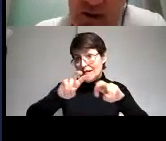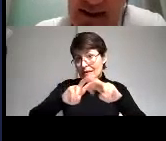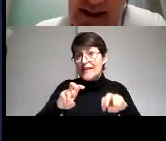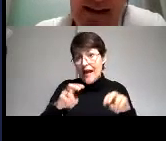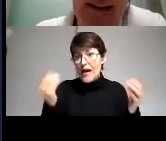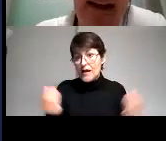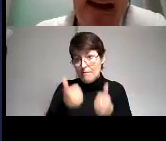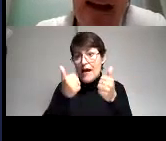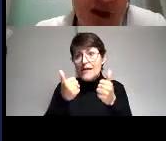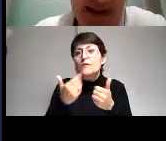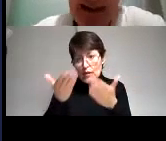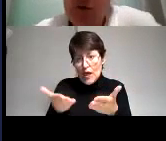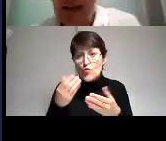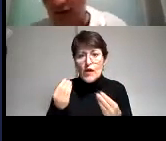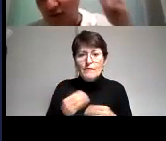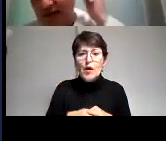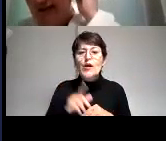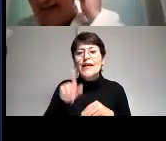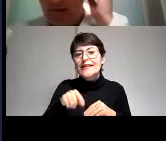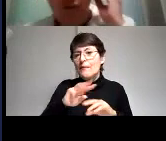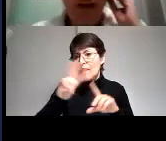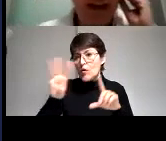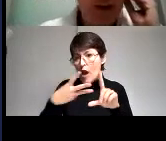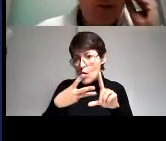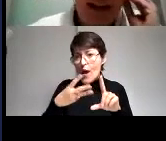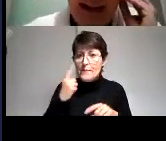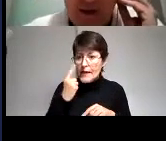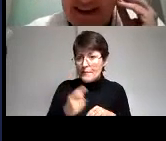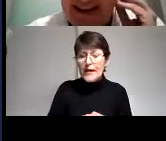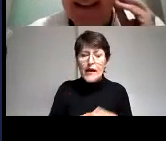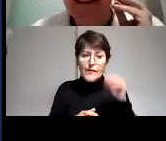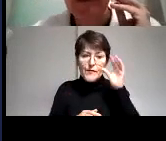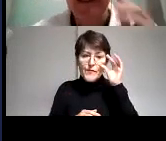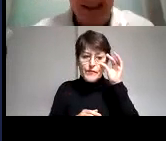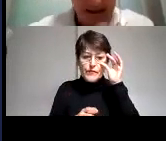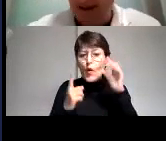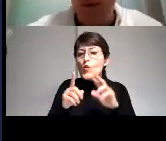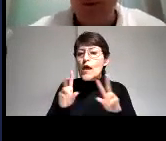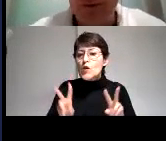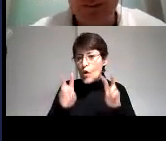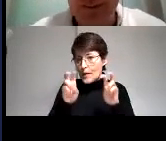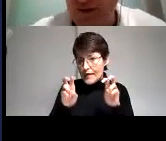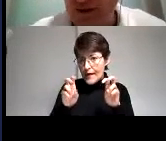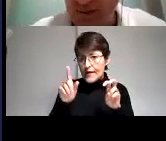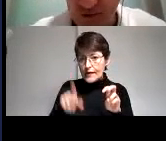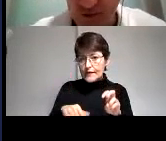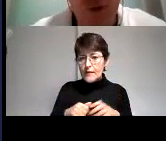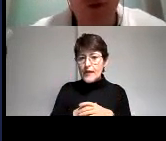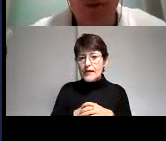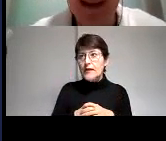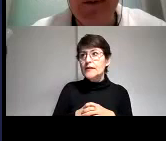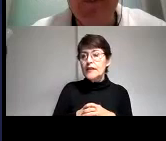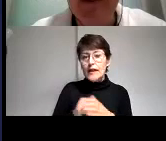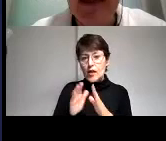absolutamente recomendables. Y una página de contacto. Tenemos una novedad que ahora mismo, después de los libros,